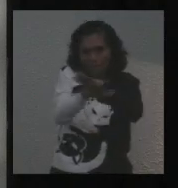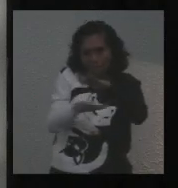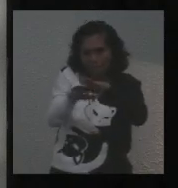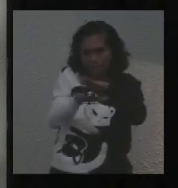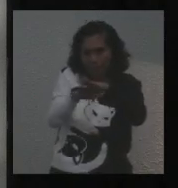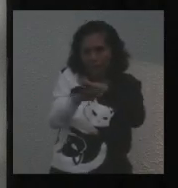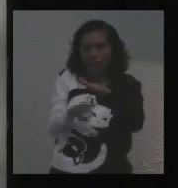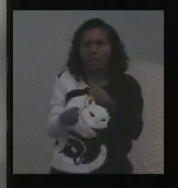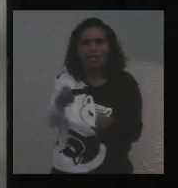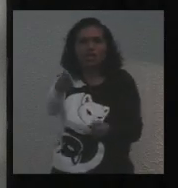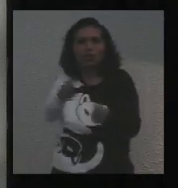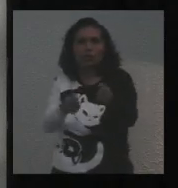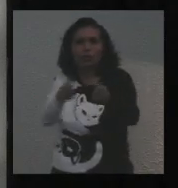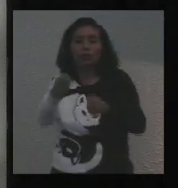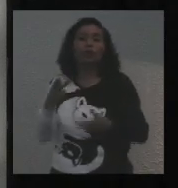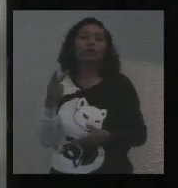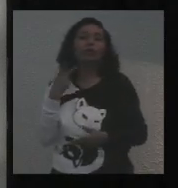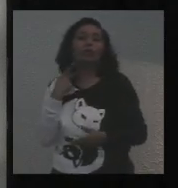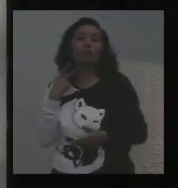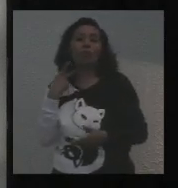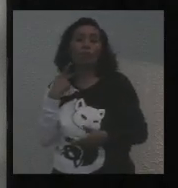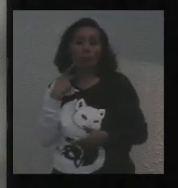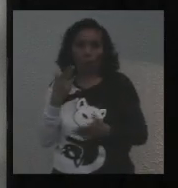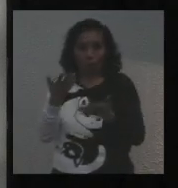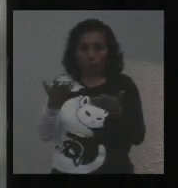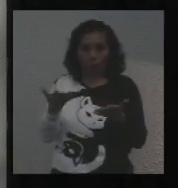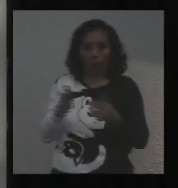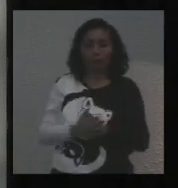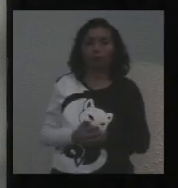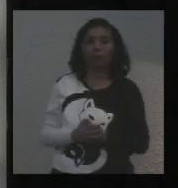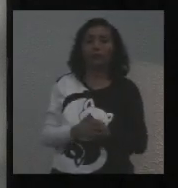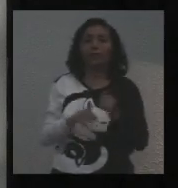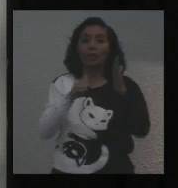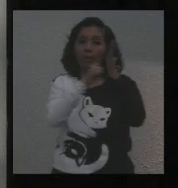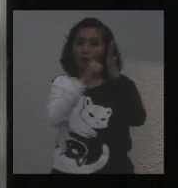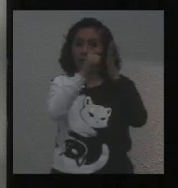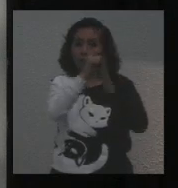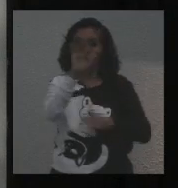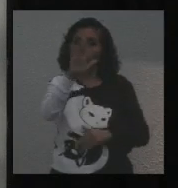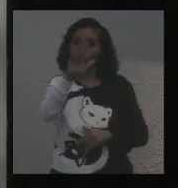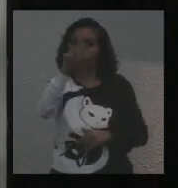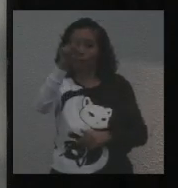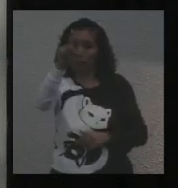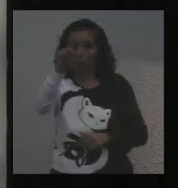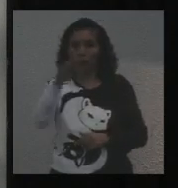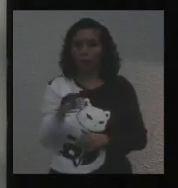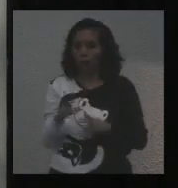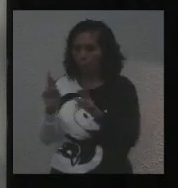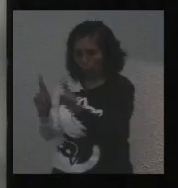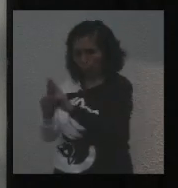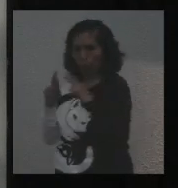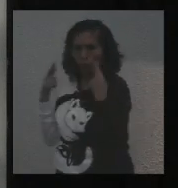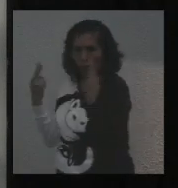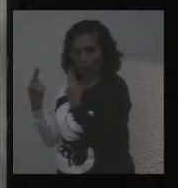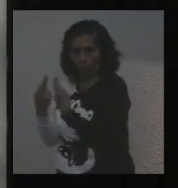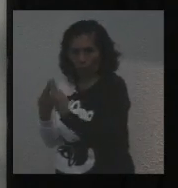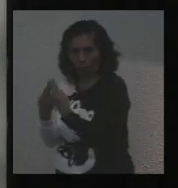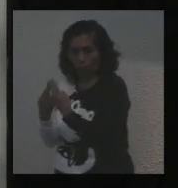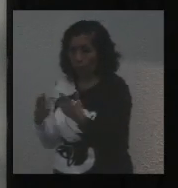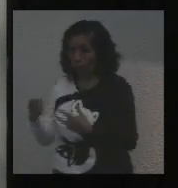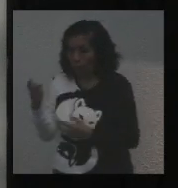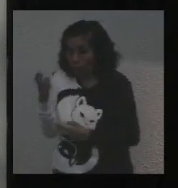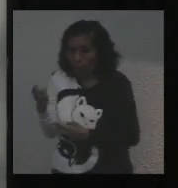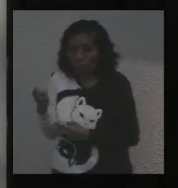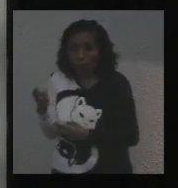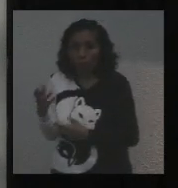equilibrio del poder político y público. Artículo 51. No podrán reunirse dos o más de estos